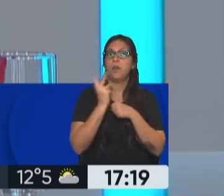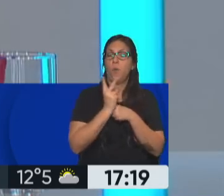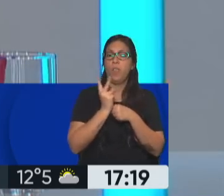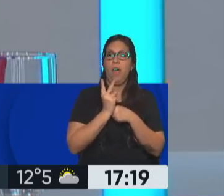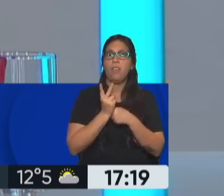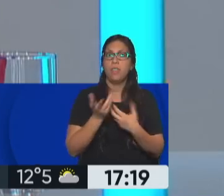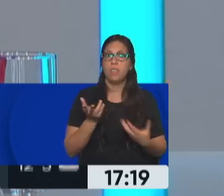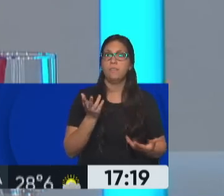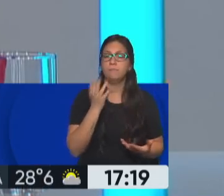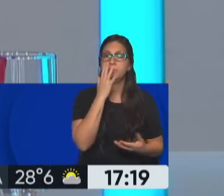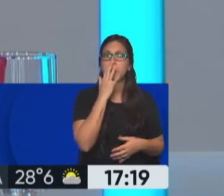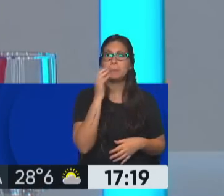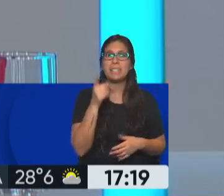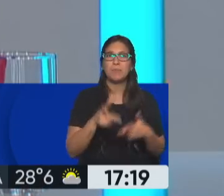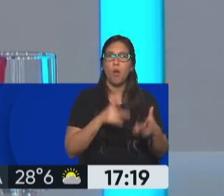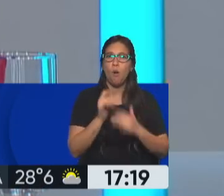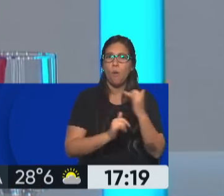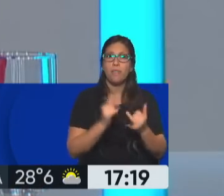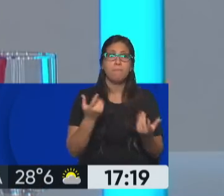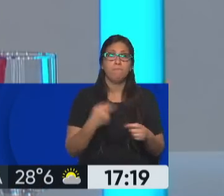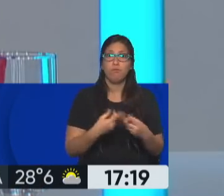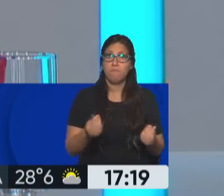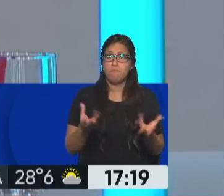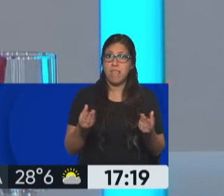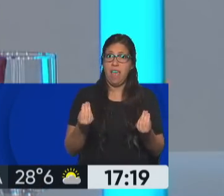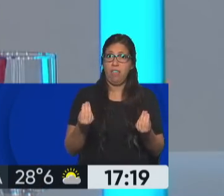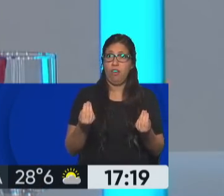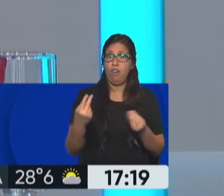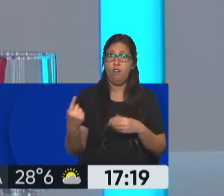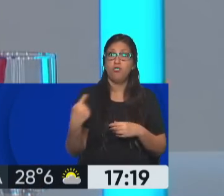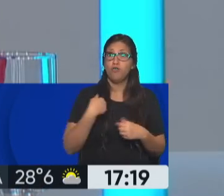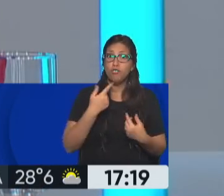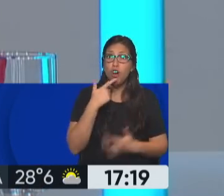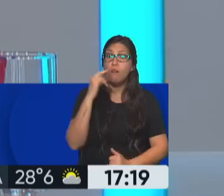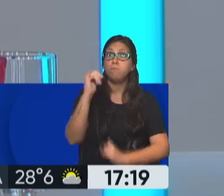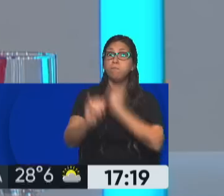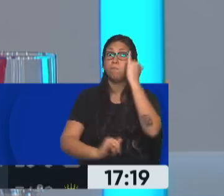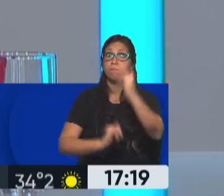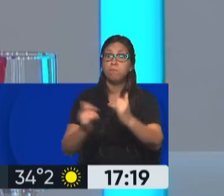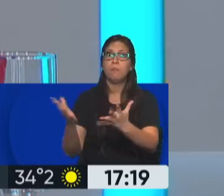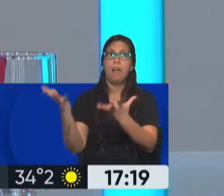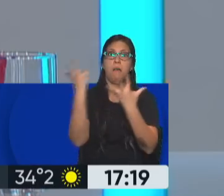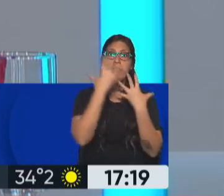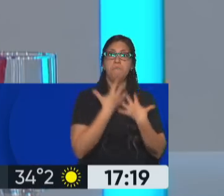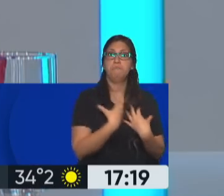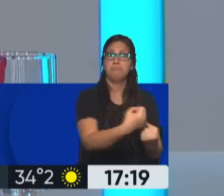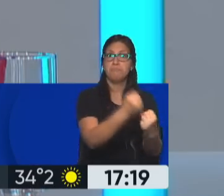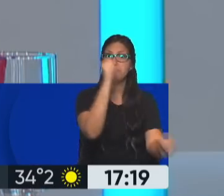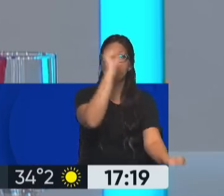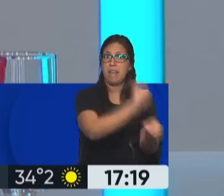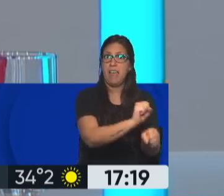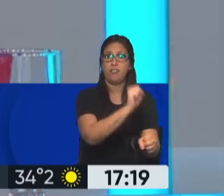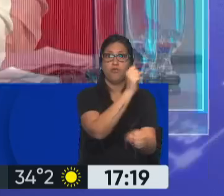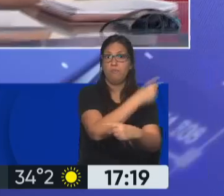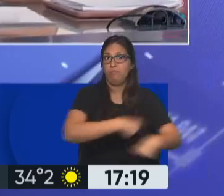de seguridad, decía, ¿no? Básicamente por miedo a ser detenido, justamente por esto que venimos contando de las detenciones que se